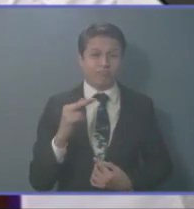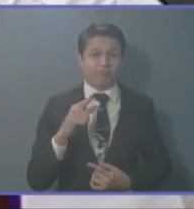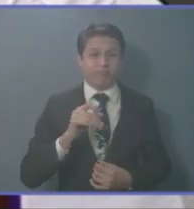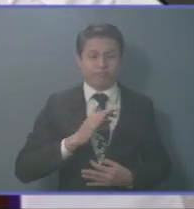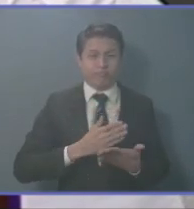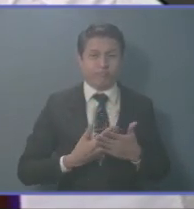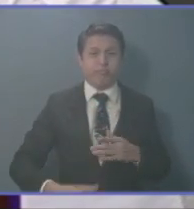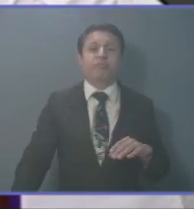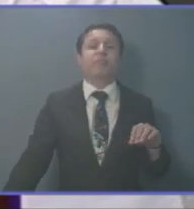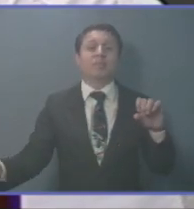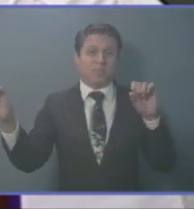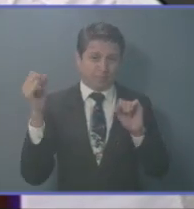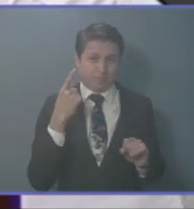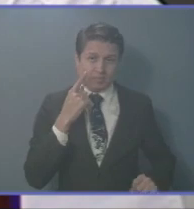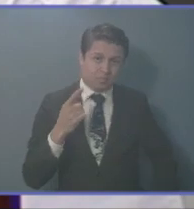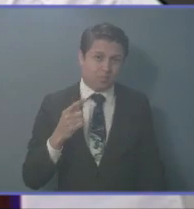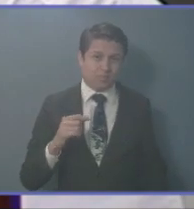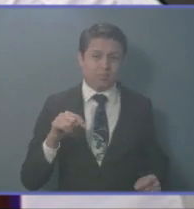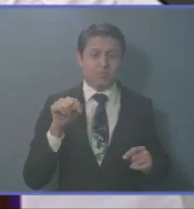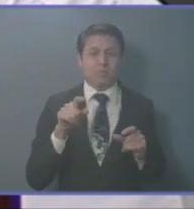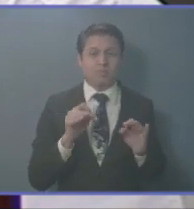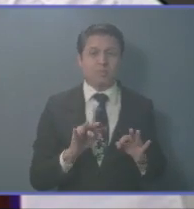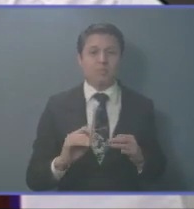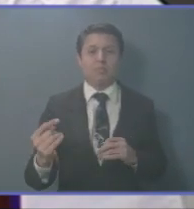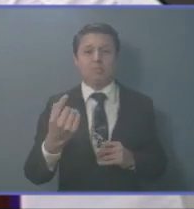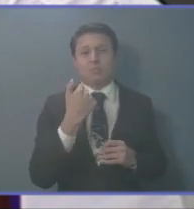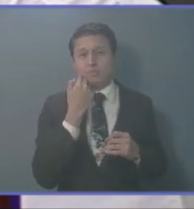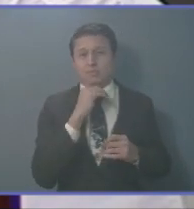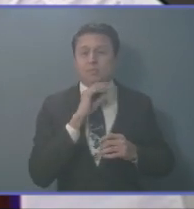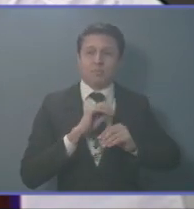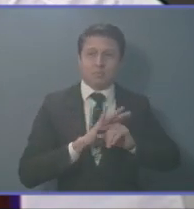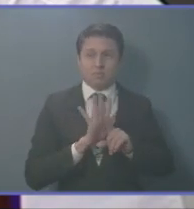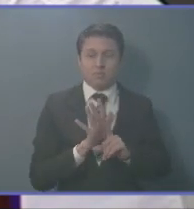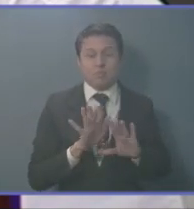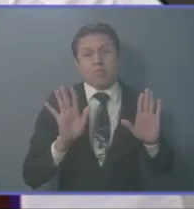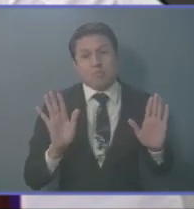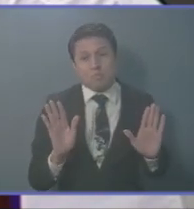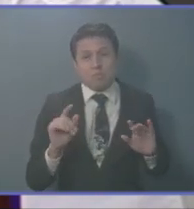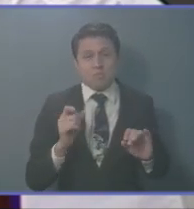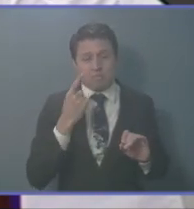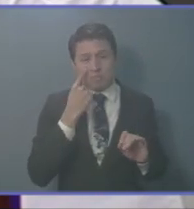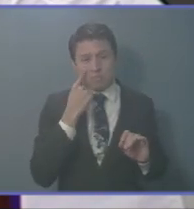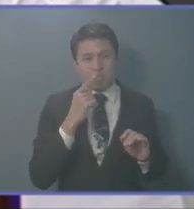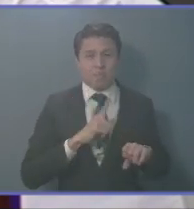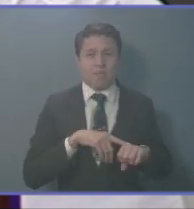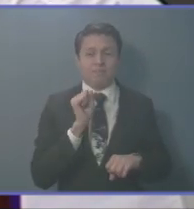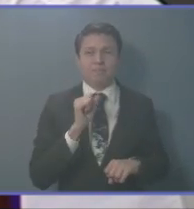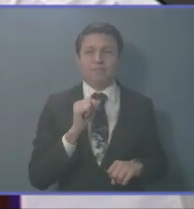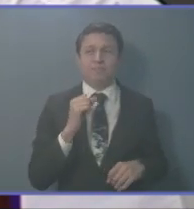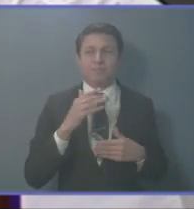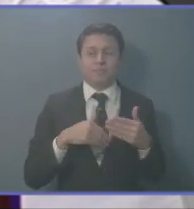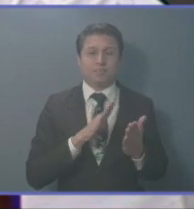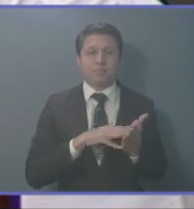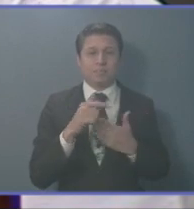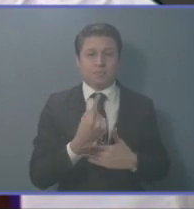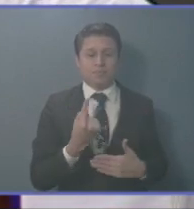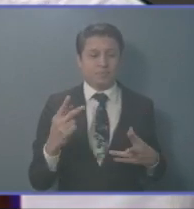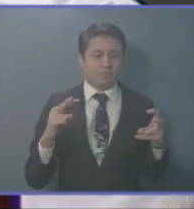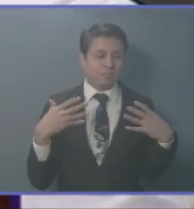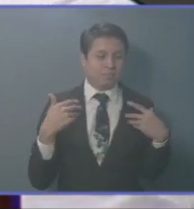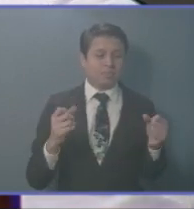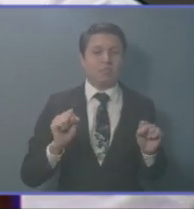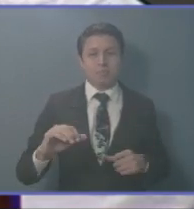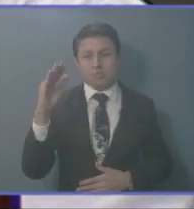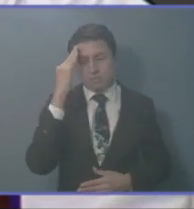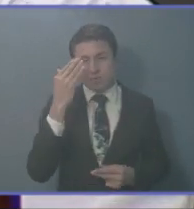para conocer el genoma de un agente infeccioso. O seguimiento, la estrategia que utiliza el personal de salud para